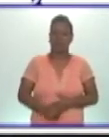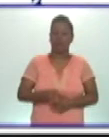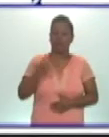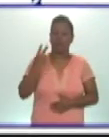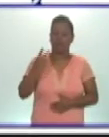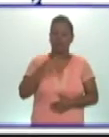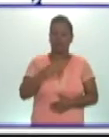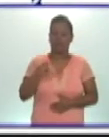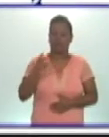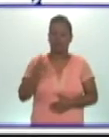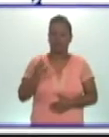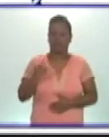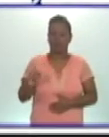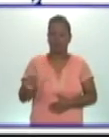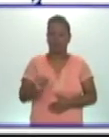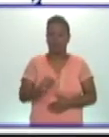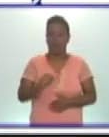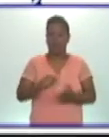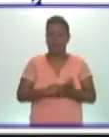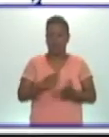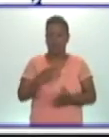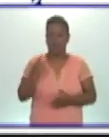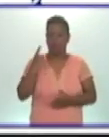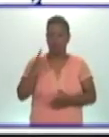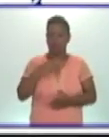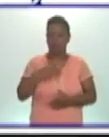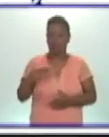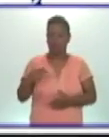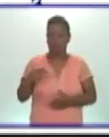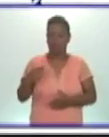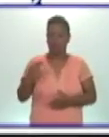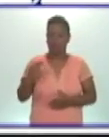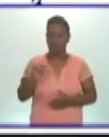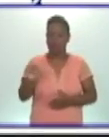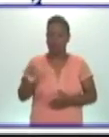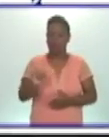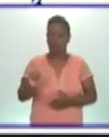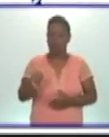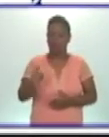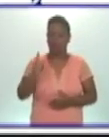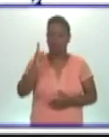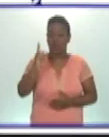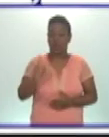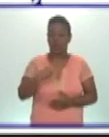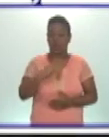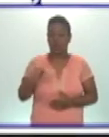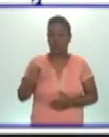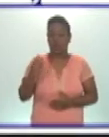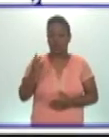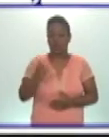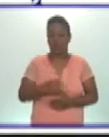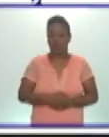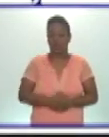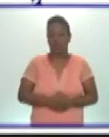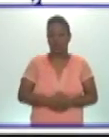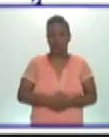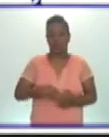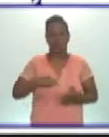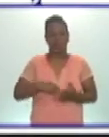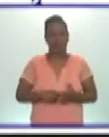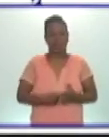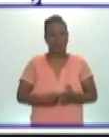1 medio es igual a menos 1 tercio. Y ahora multiplicamos las partes